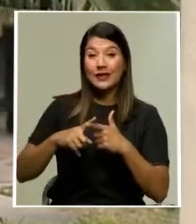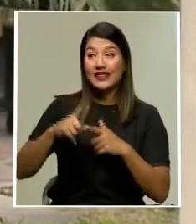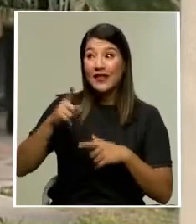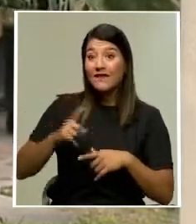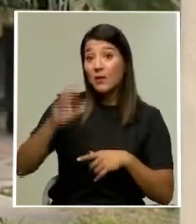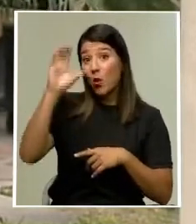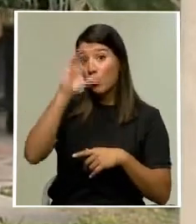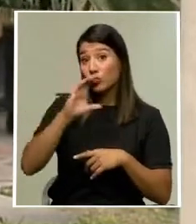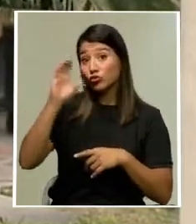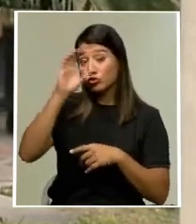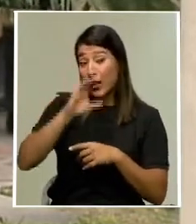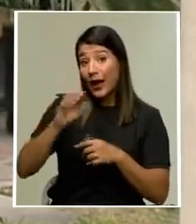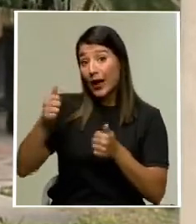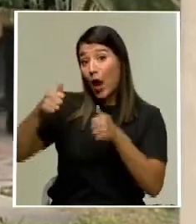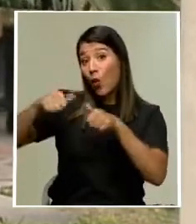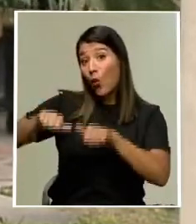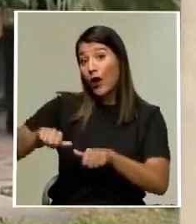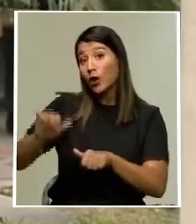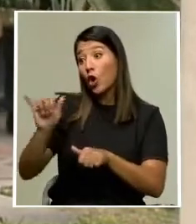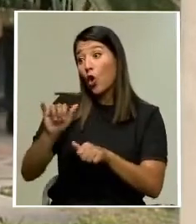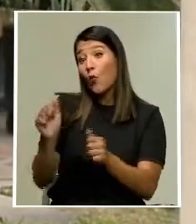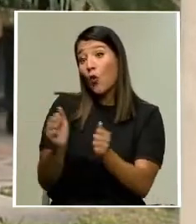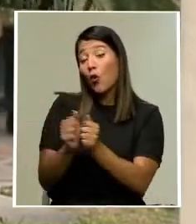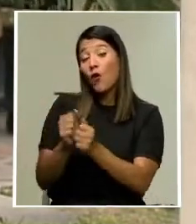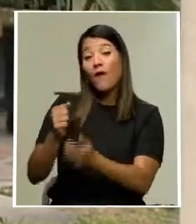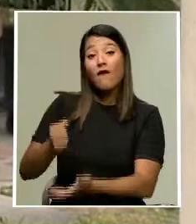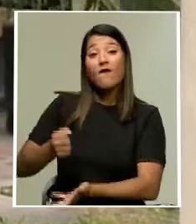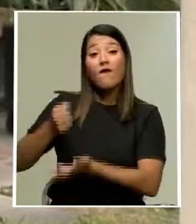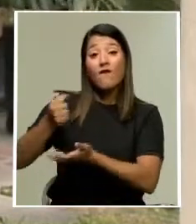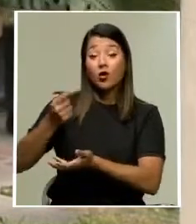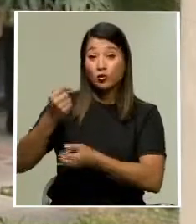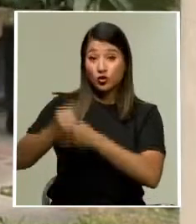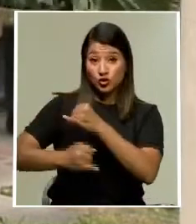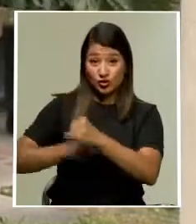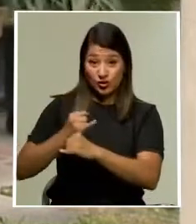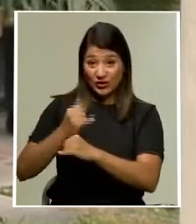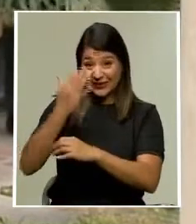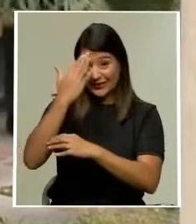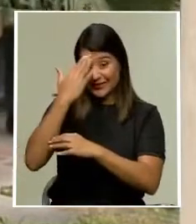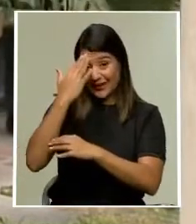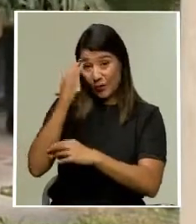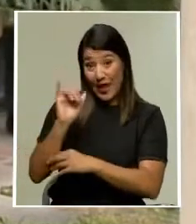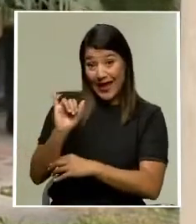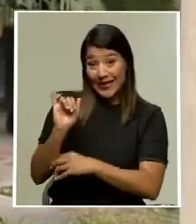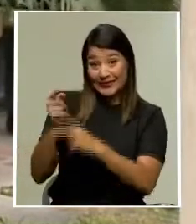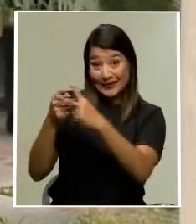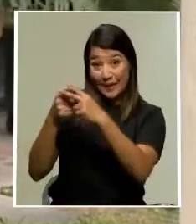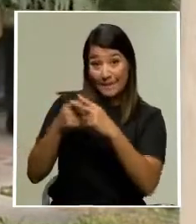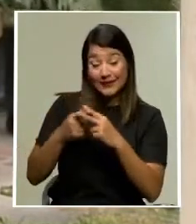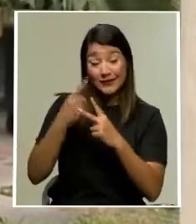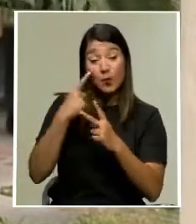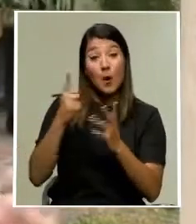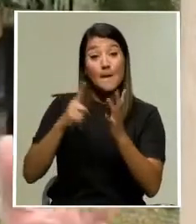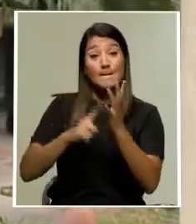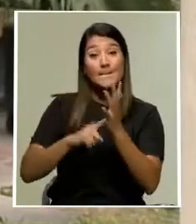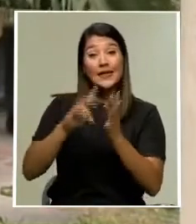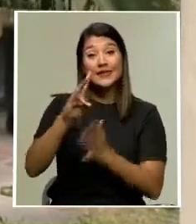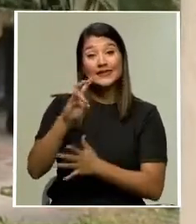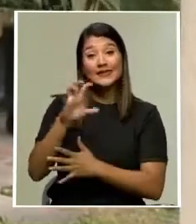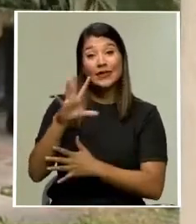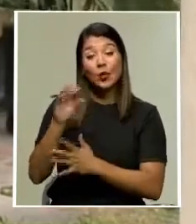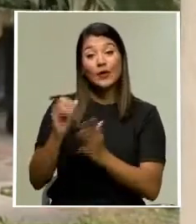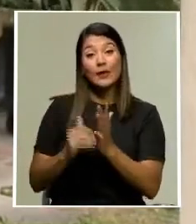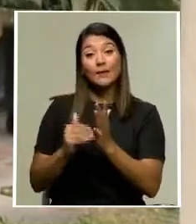crédito como el del Fondo Monetario. Sabemos que ese crédito de 1.750 millones está condicionado a un tema de